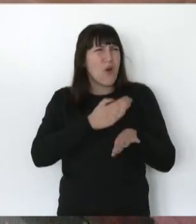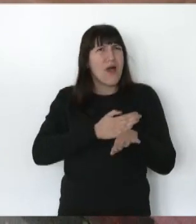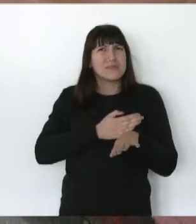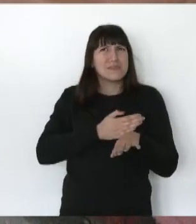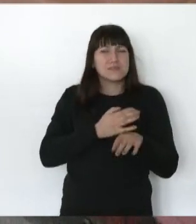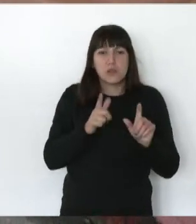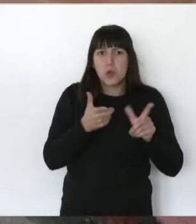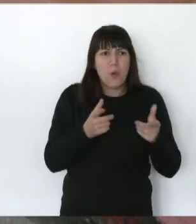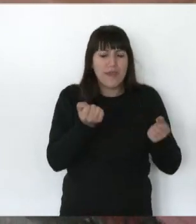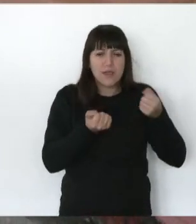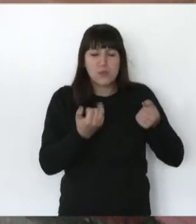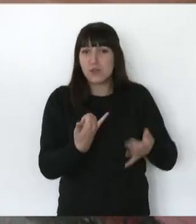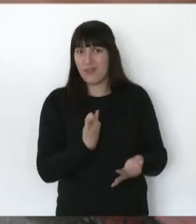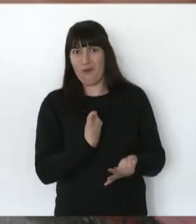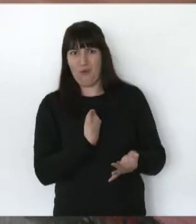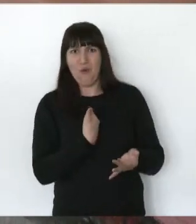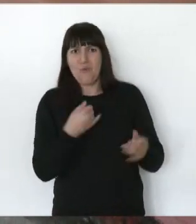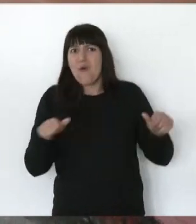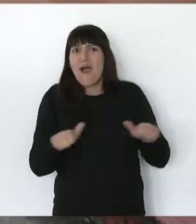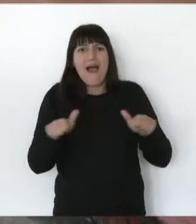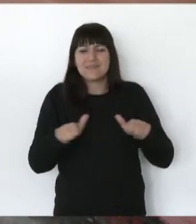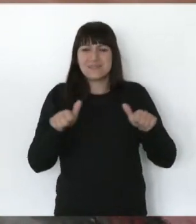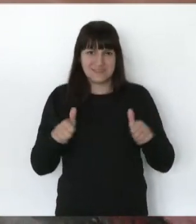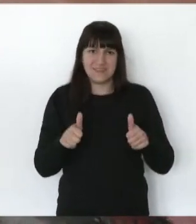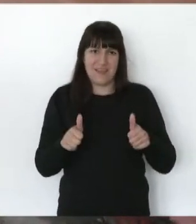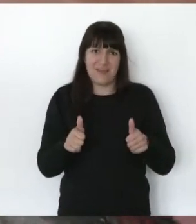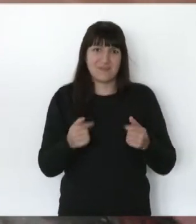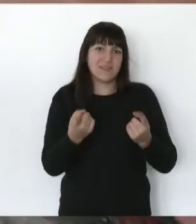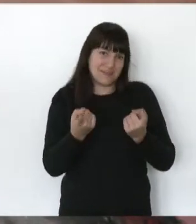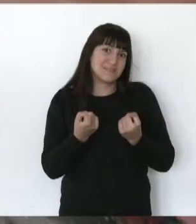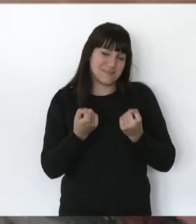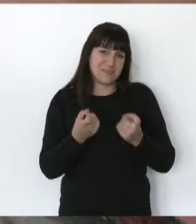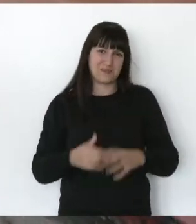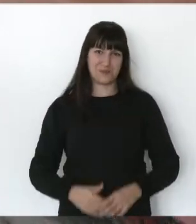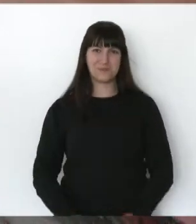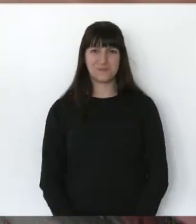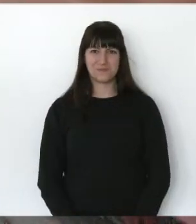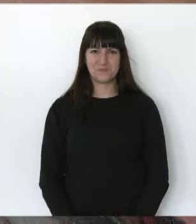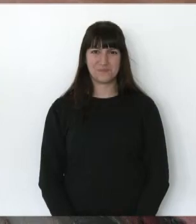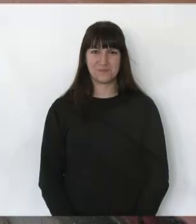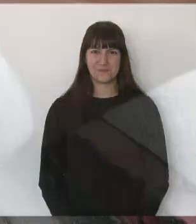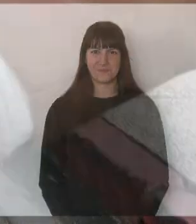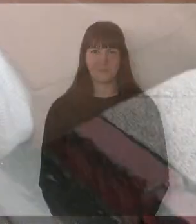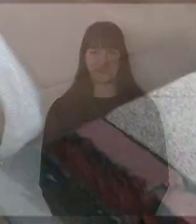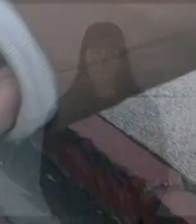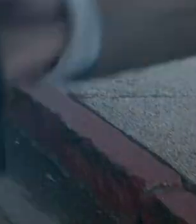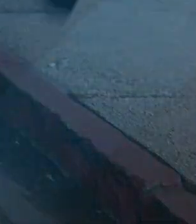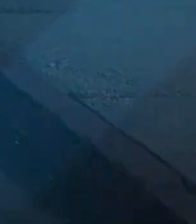Y es algo que no hubiese podido hacer, tal vez en otras condiciones, si no hubiese